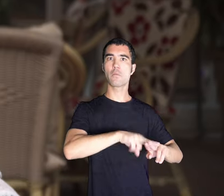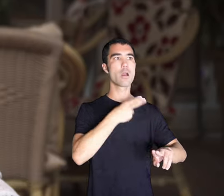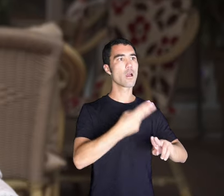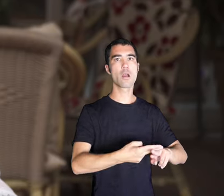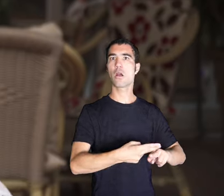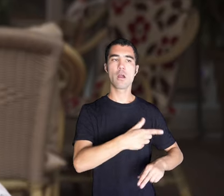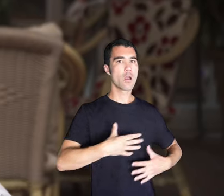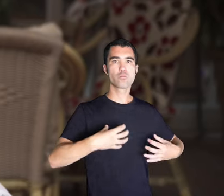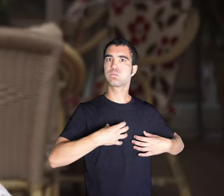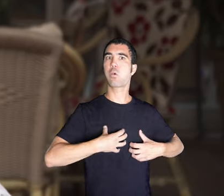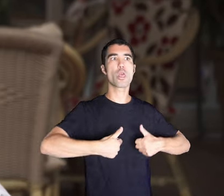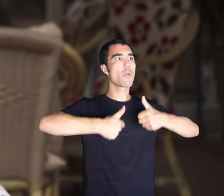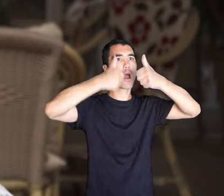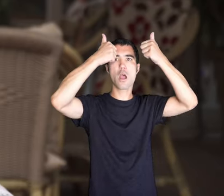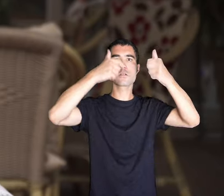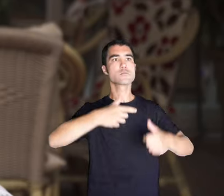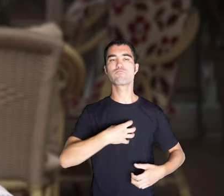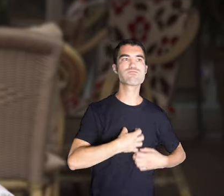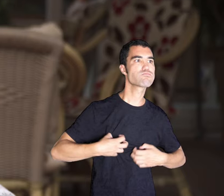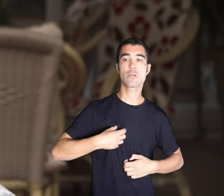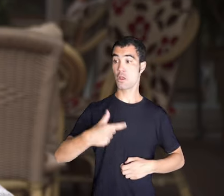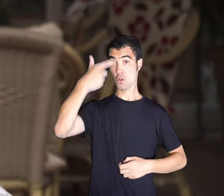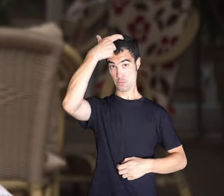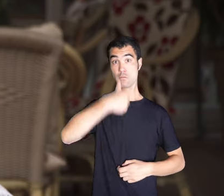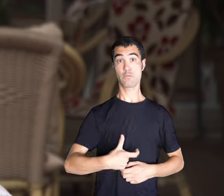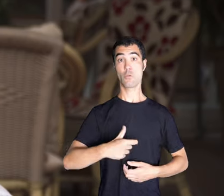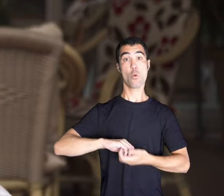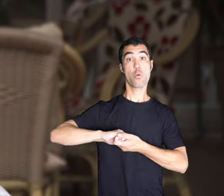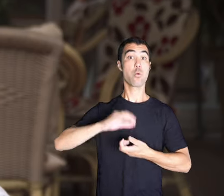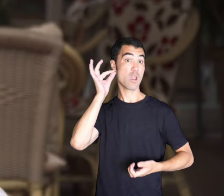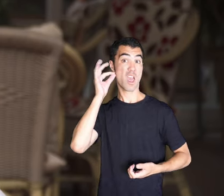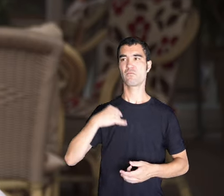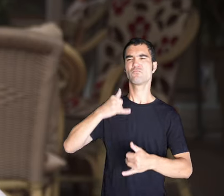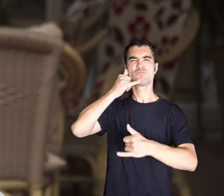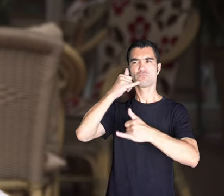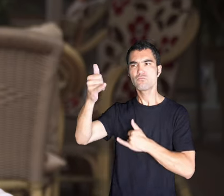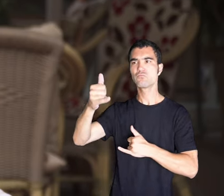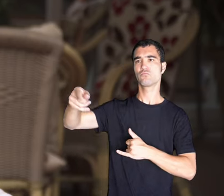más, una mañana telefoné a mi cuñada y a las mujeres